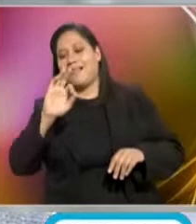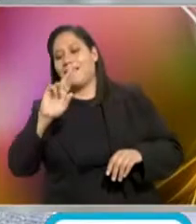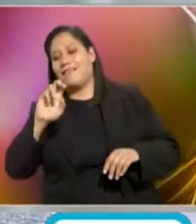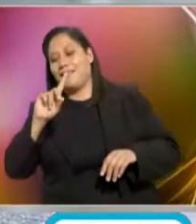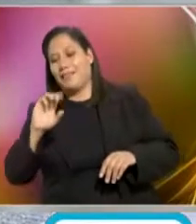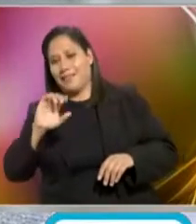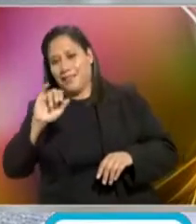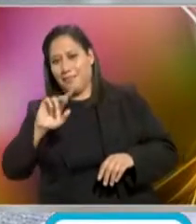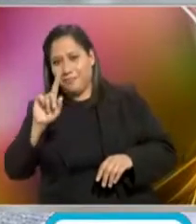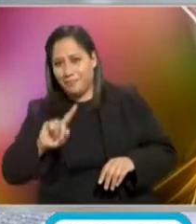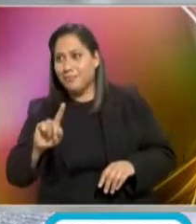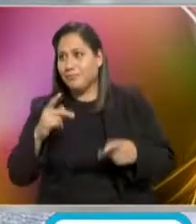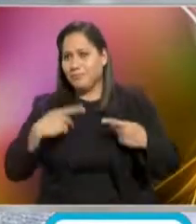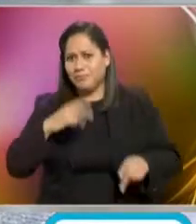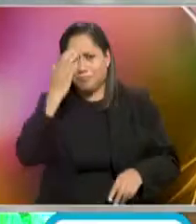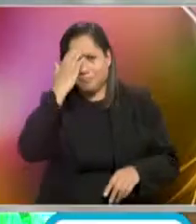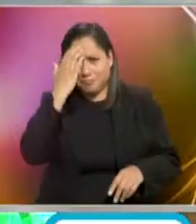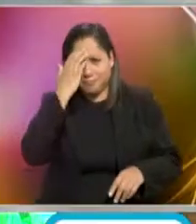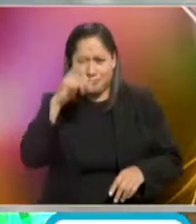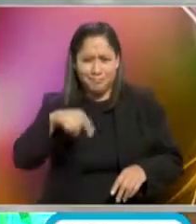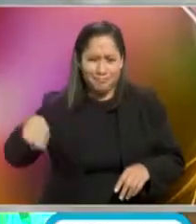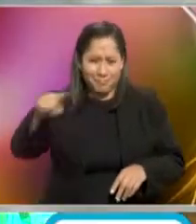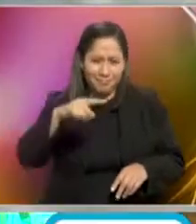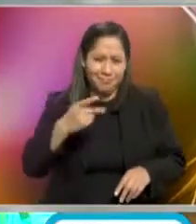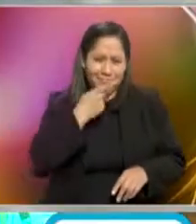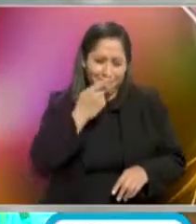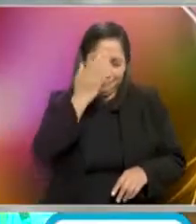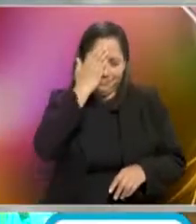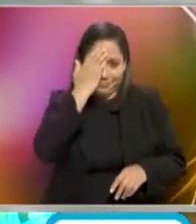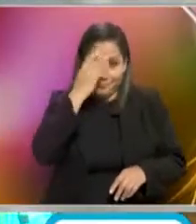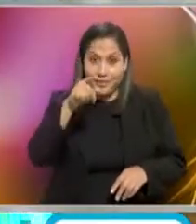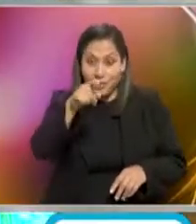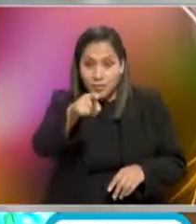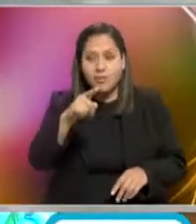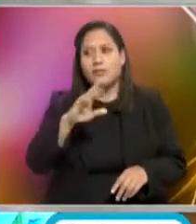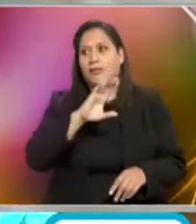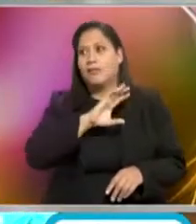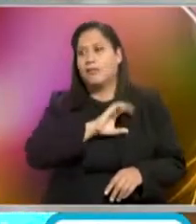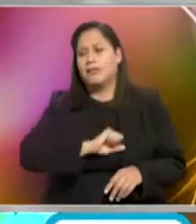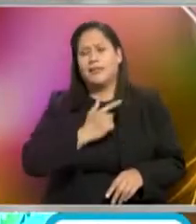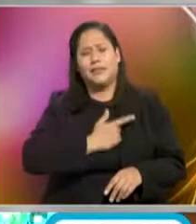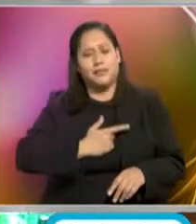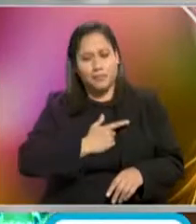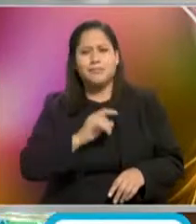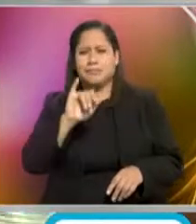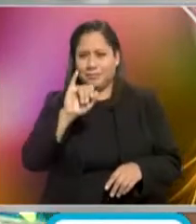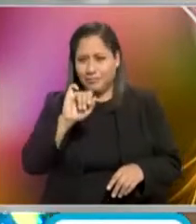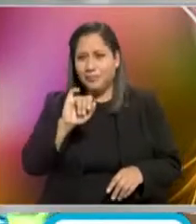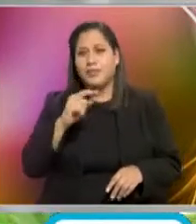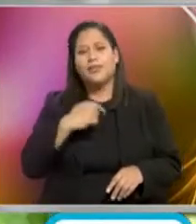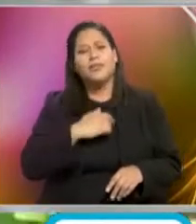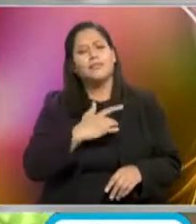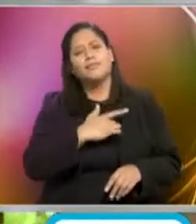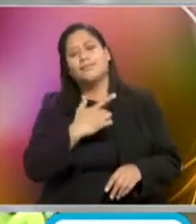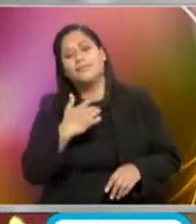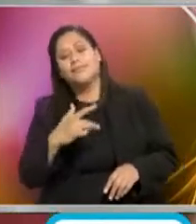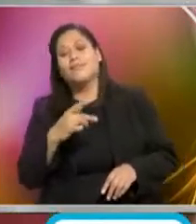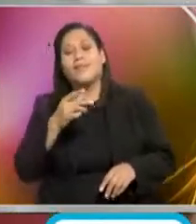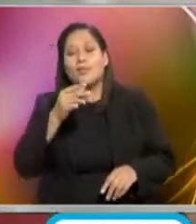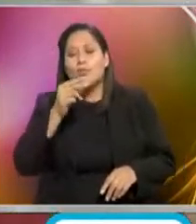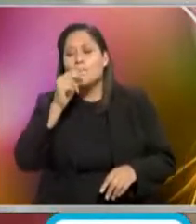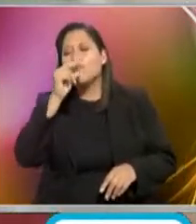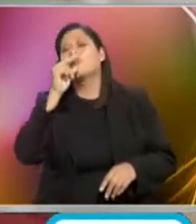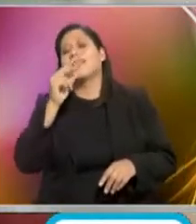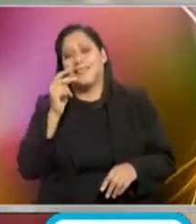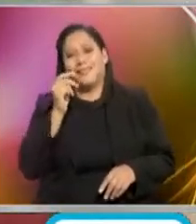Jiménez? Claro. ¿Quién no? ¿Quién no, digo? ¿Quién no? Tú Pues, que eres un fanático, ¿eh? más que fanático, Sí. soy bohemio. Prefiero ahí